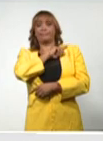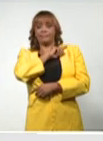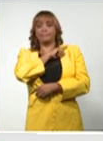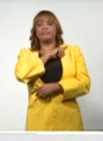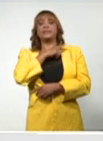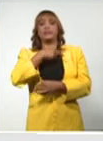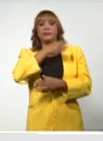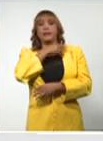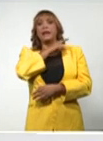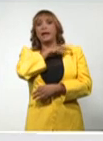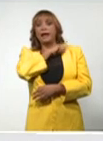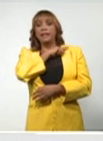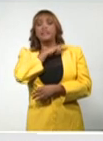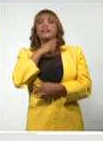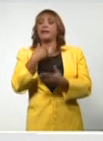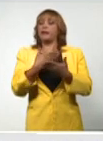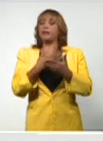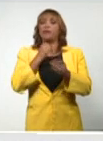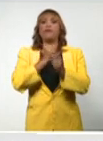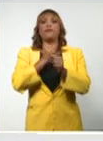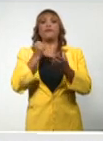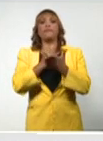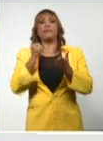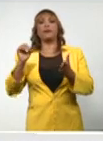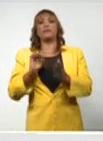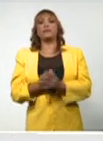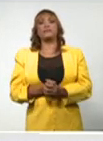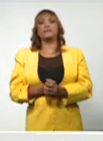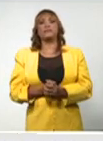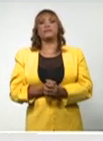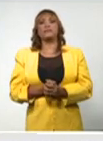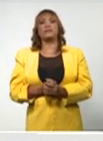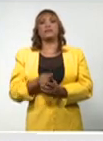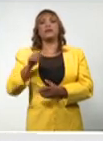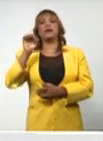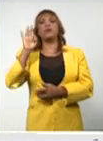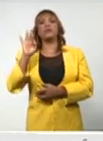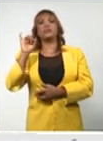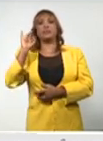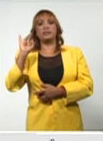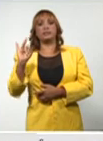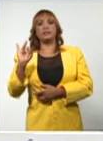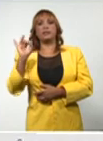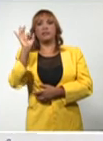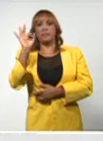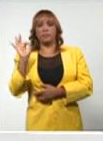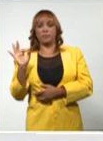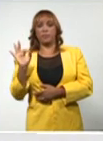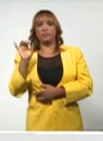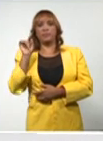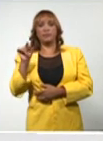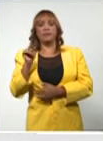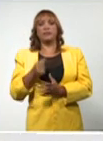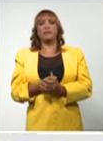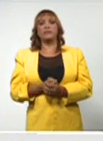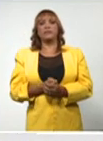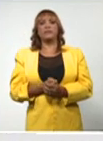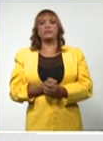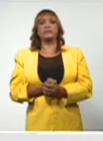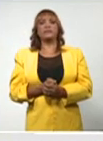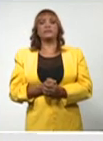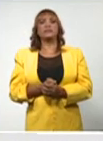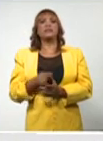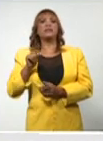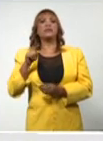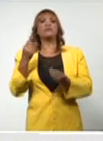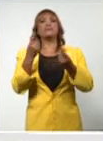previamente y ya el 87% de todos los casos diagnosticados en Cuba pues han sido